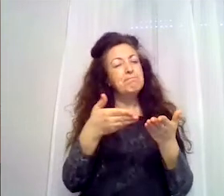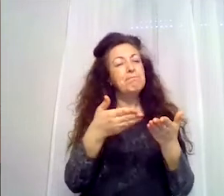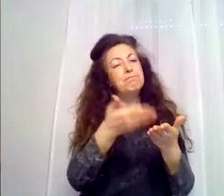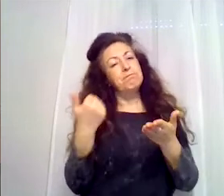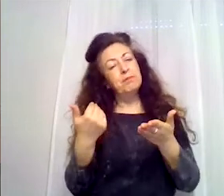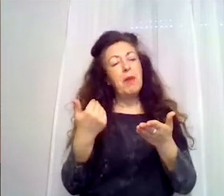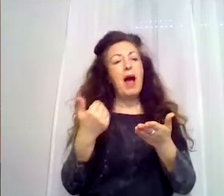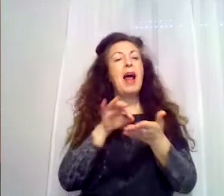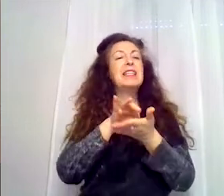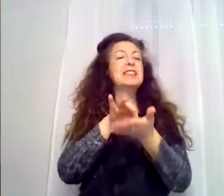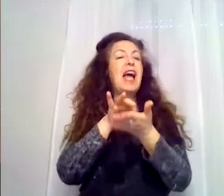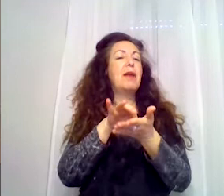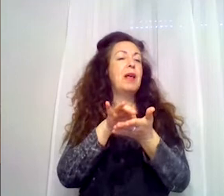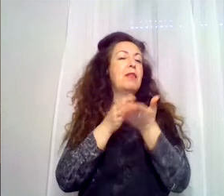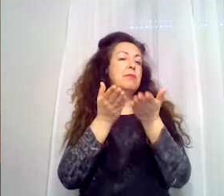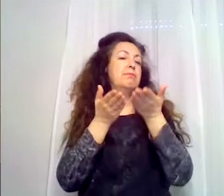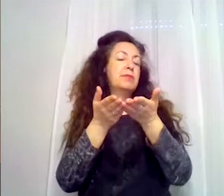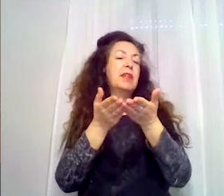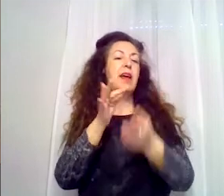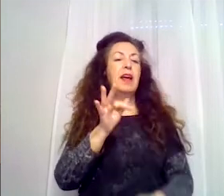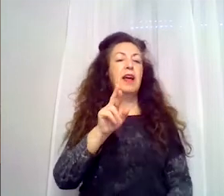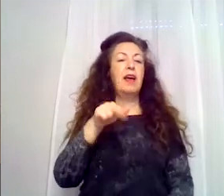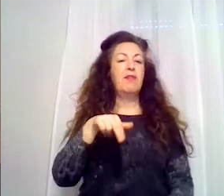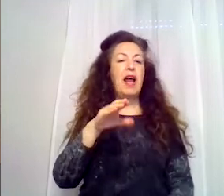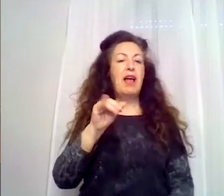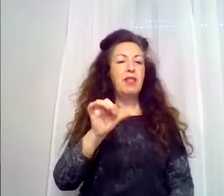que Nicholas Fount, un compañero suyo de la universidad,